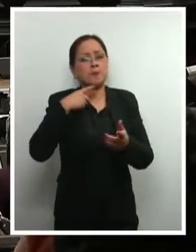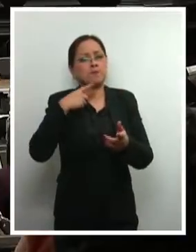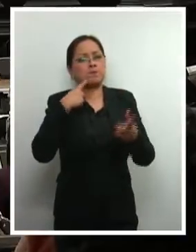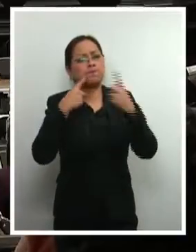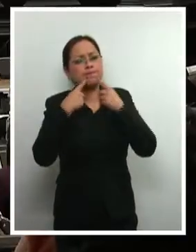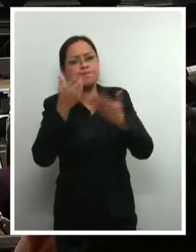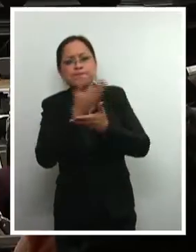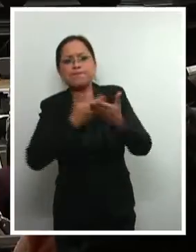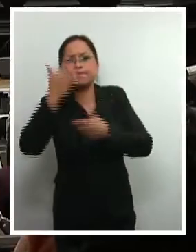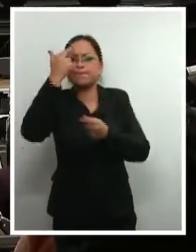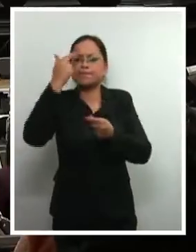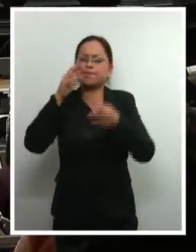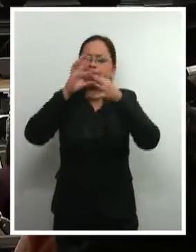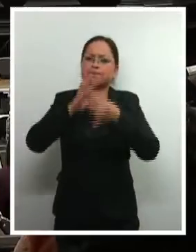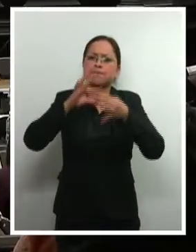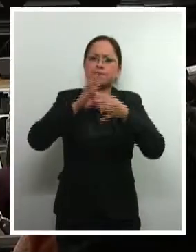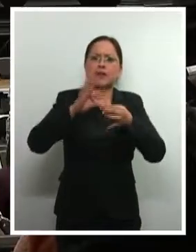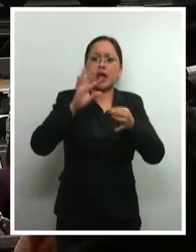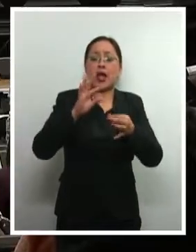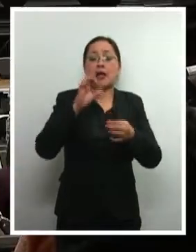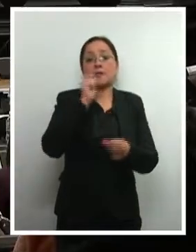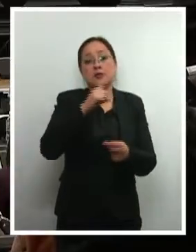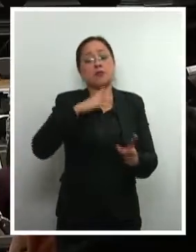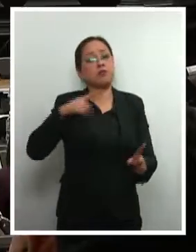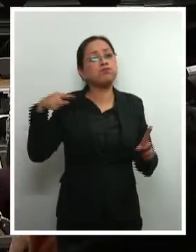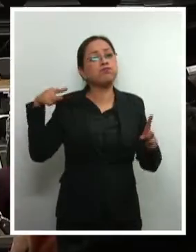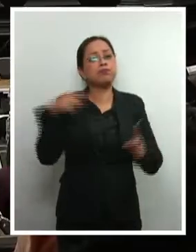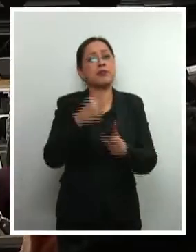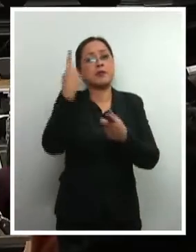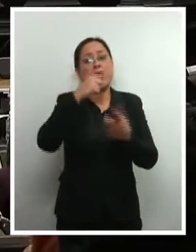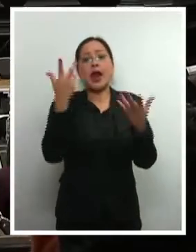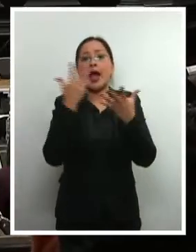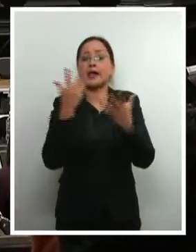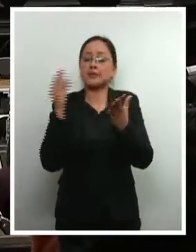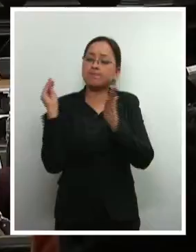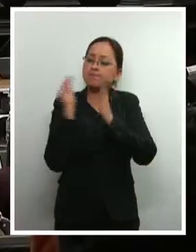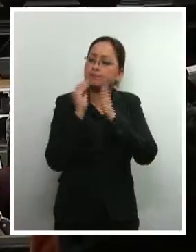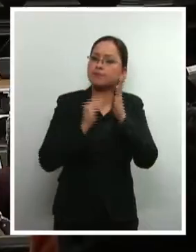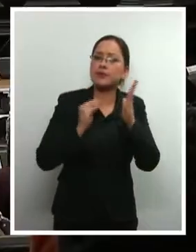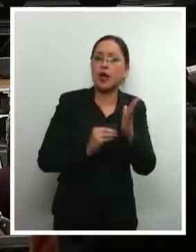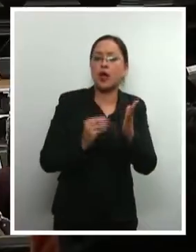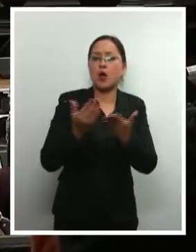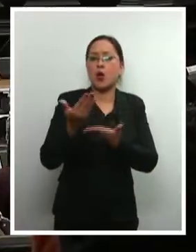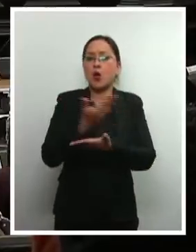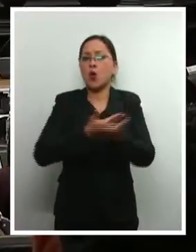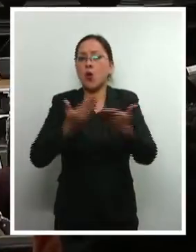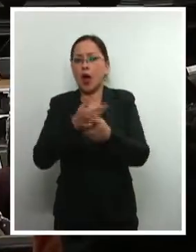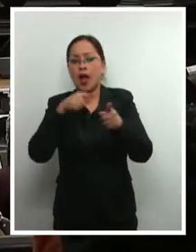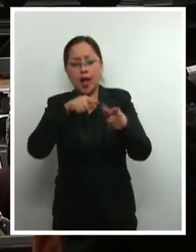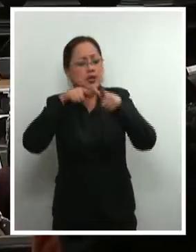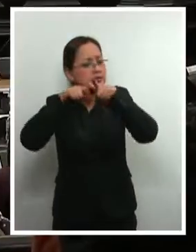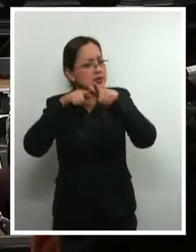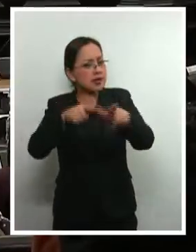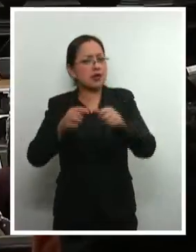actitud constructiva, edificante y los puentes tendidos así se